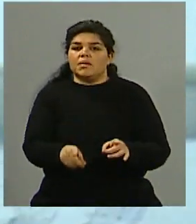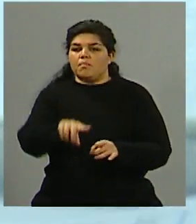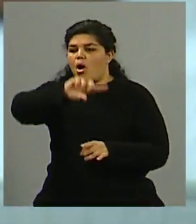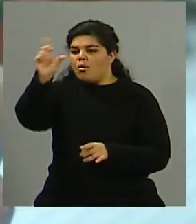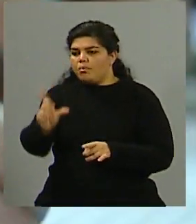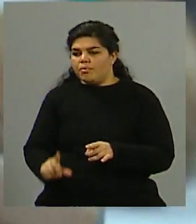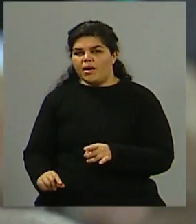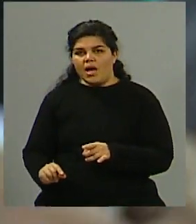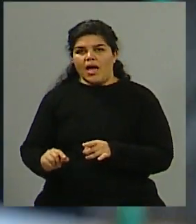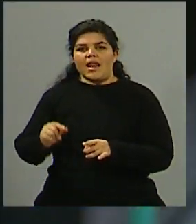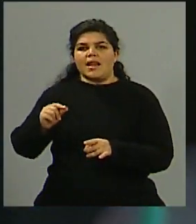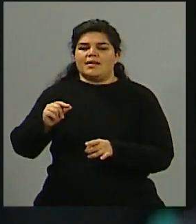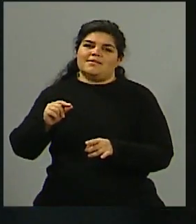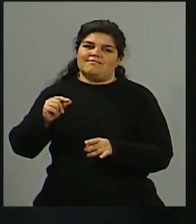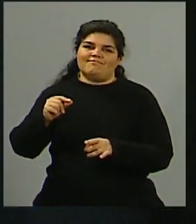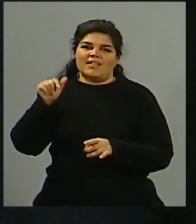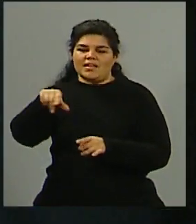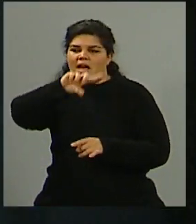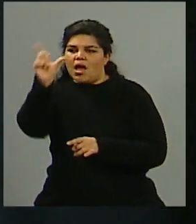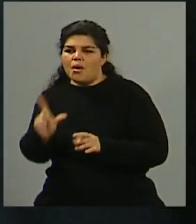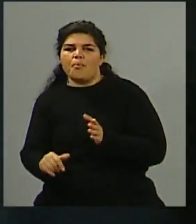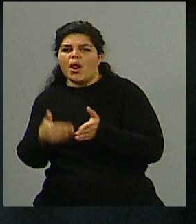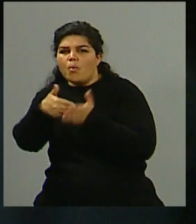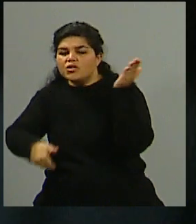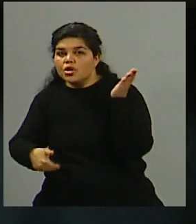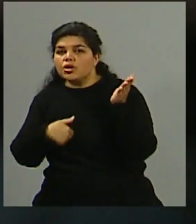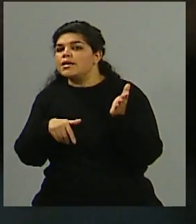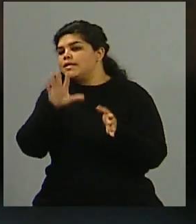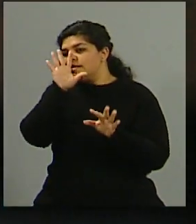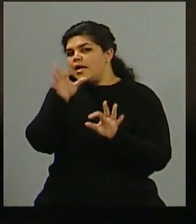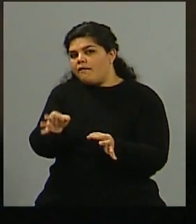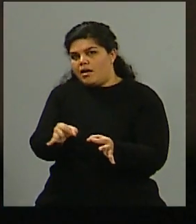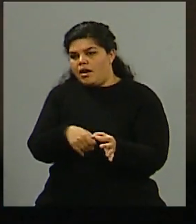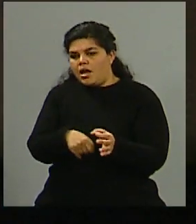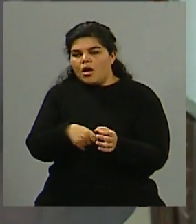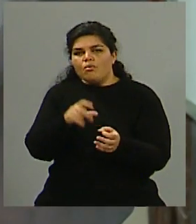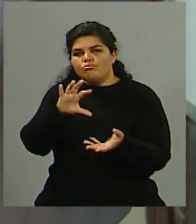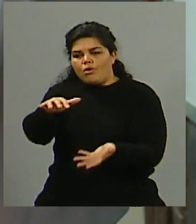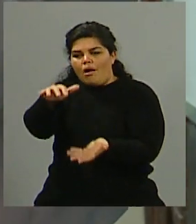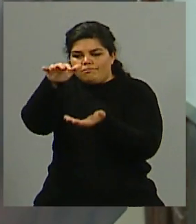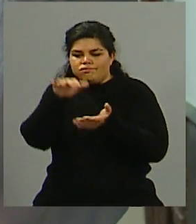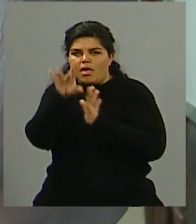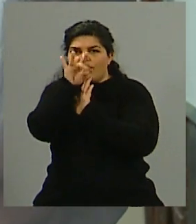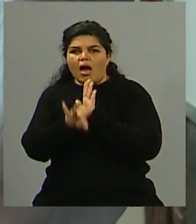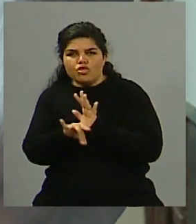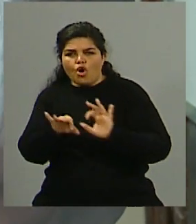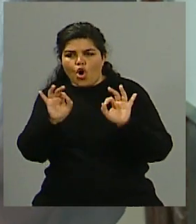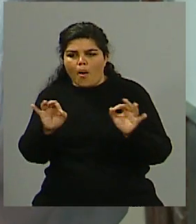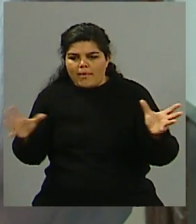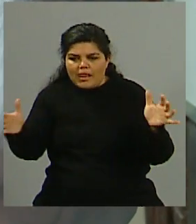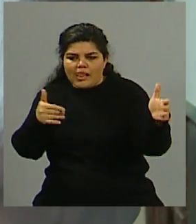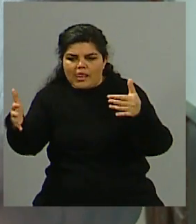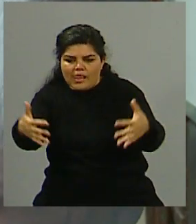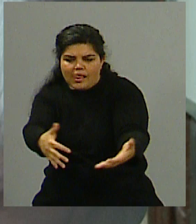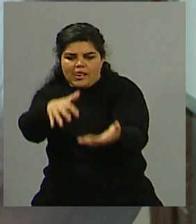para decirle al niño de tercer grado B que tiene que mejorar su escritura. Claro. Entonces,